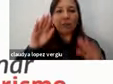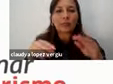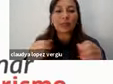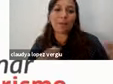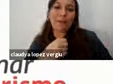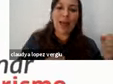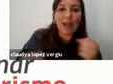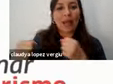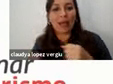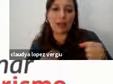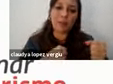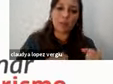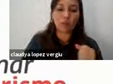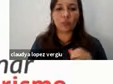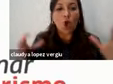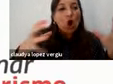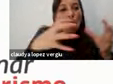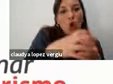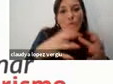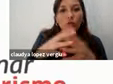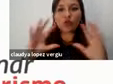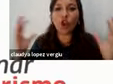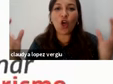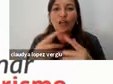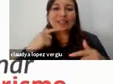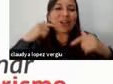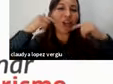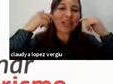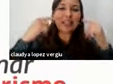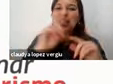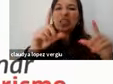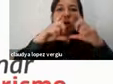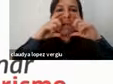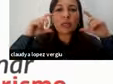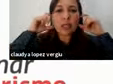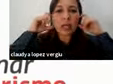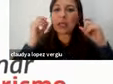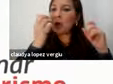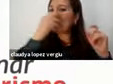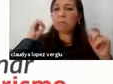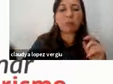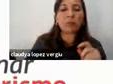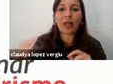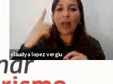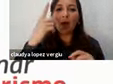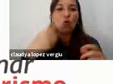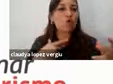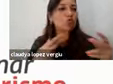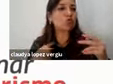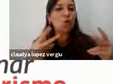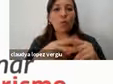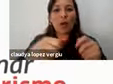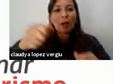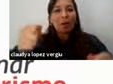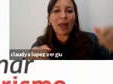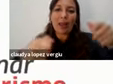danza, danzábamos entre grupo, todos sonriendo, sin mascarilla, o sea, cada uno con su pareja, agarrando en su